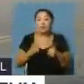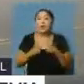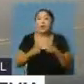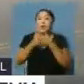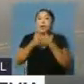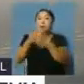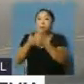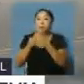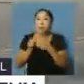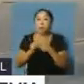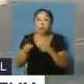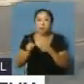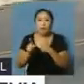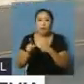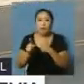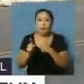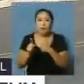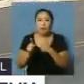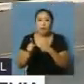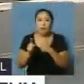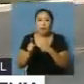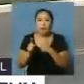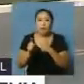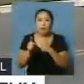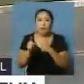municipio,